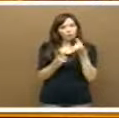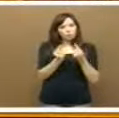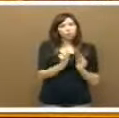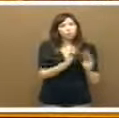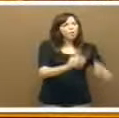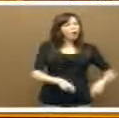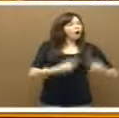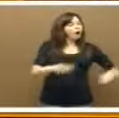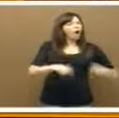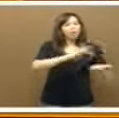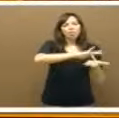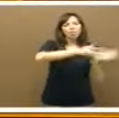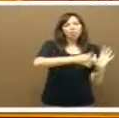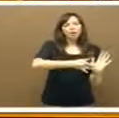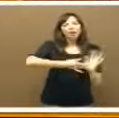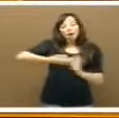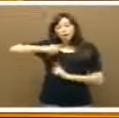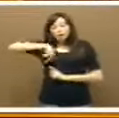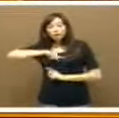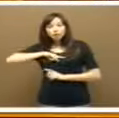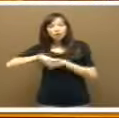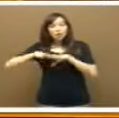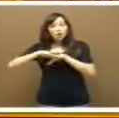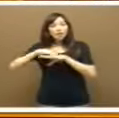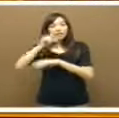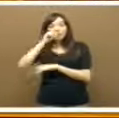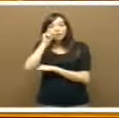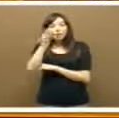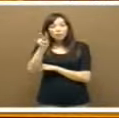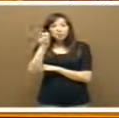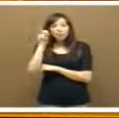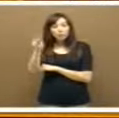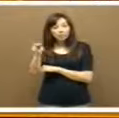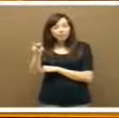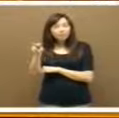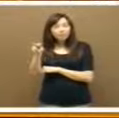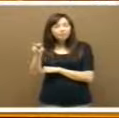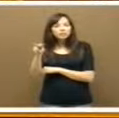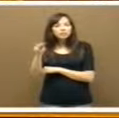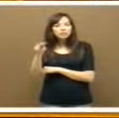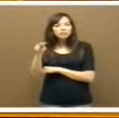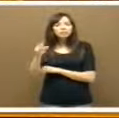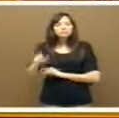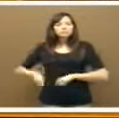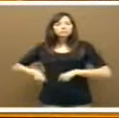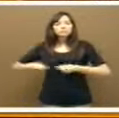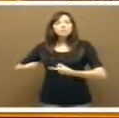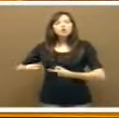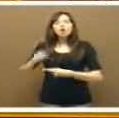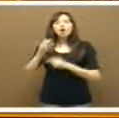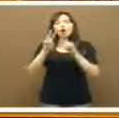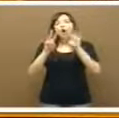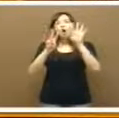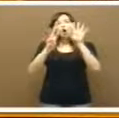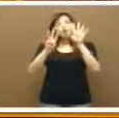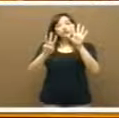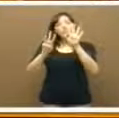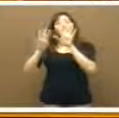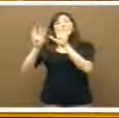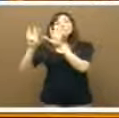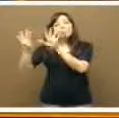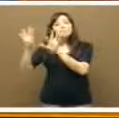año que hemos gobernado solo, en 2012, ejecutamos el 89% de todos